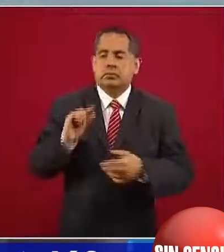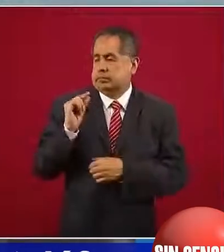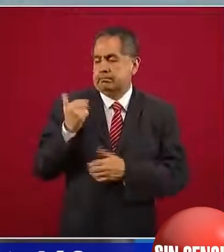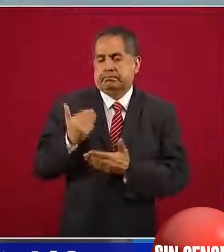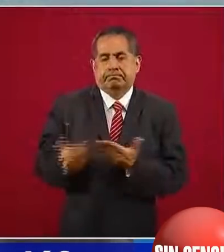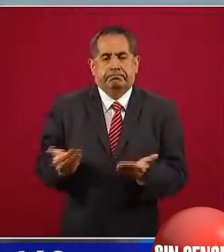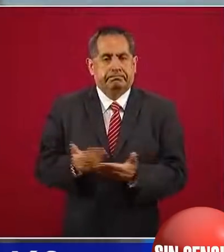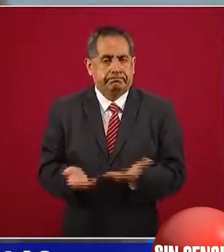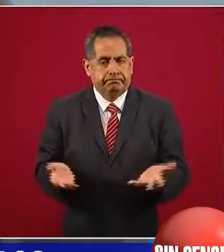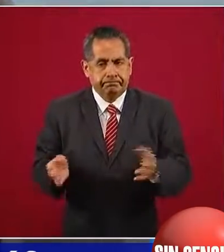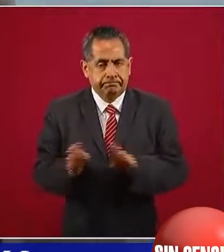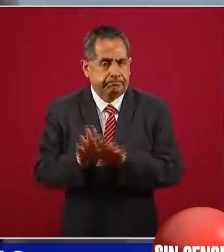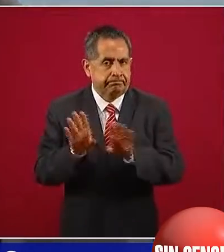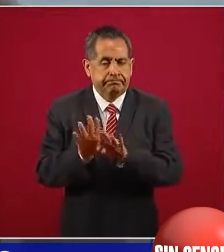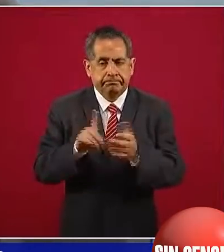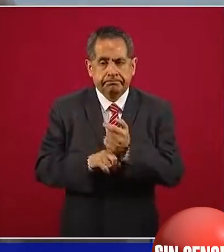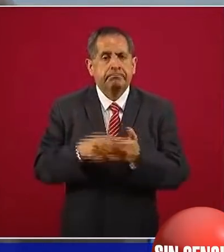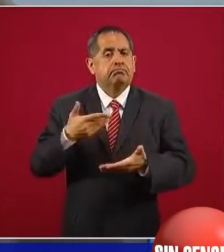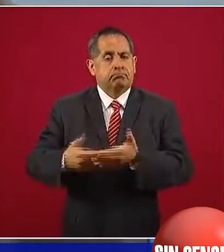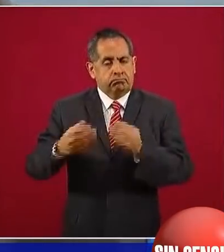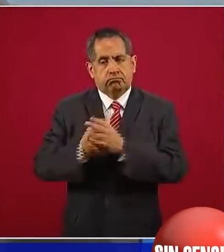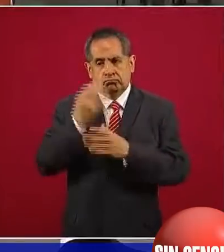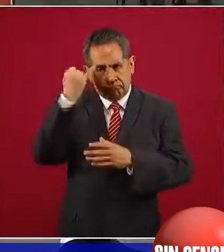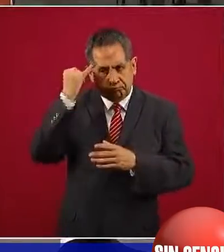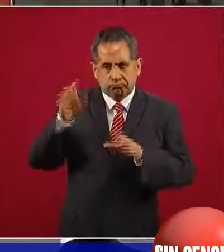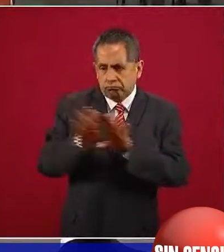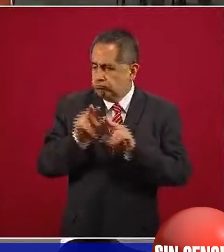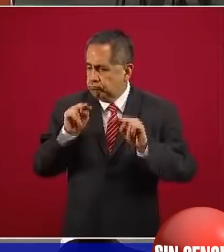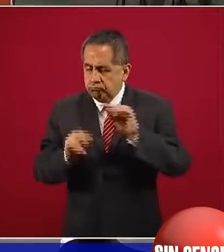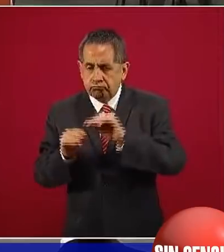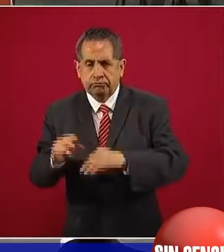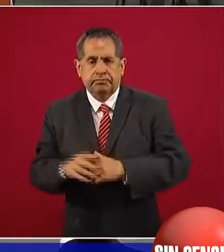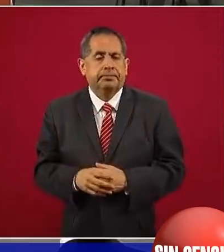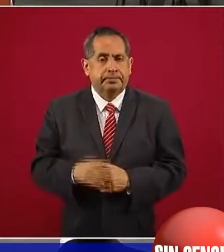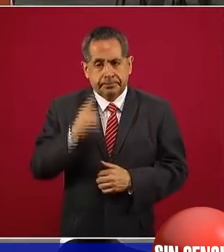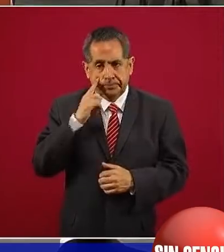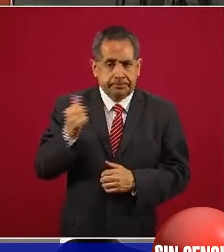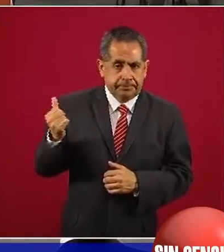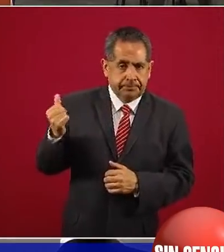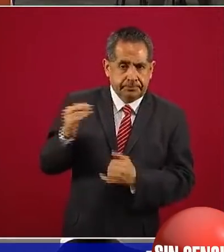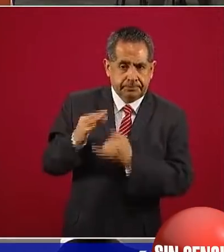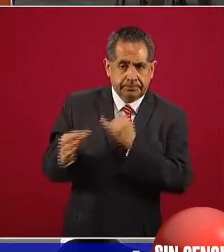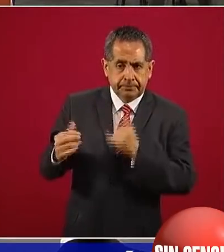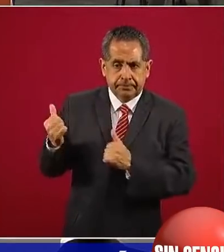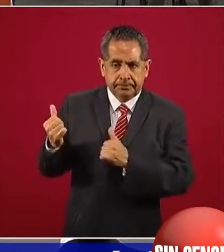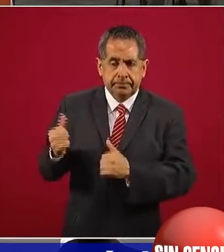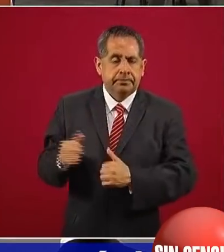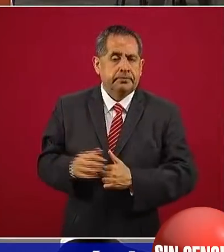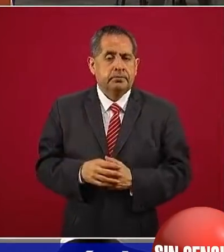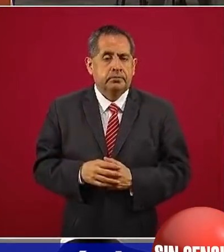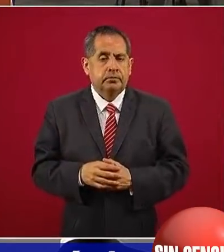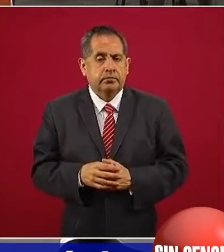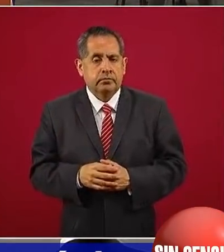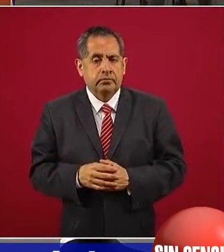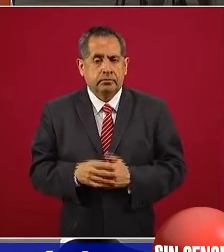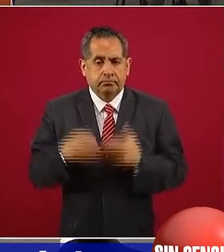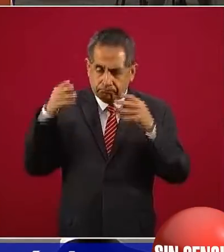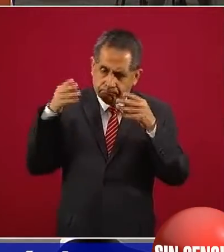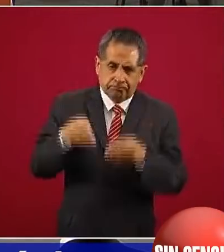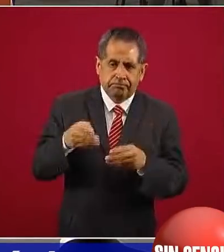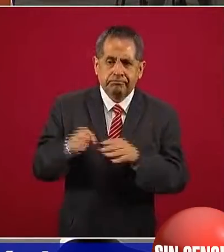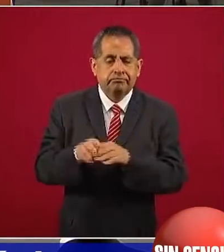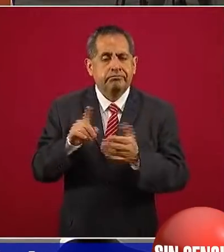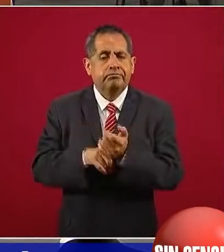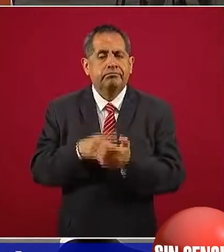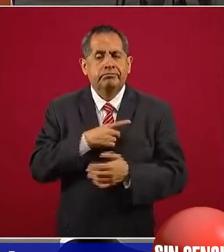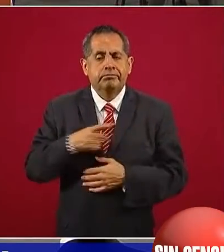de cómo debería ser este sistema. Y en la última diapositiva quiero mostrarles ya intervenciones concretas